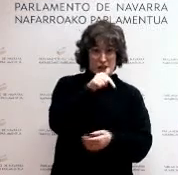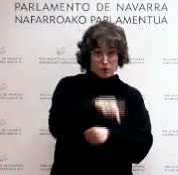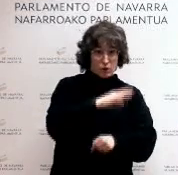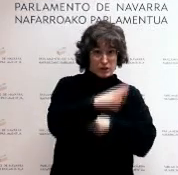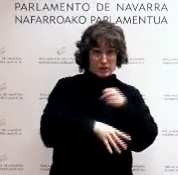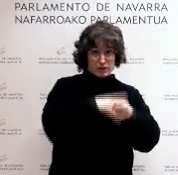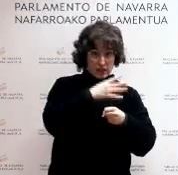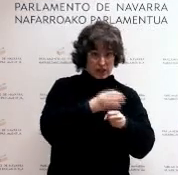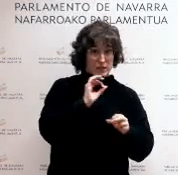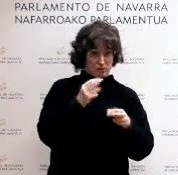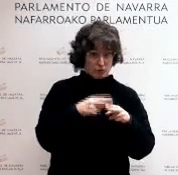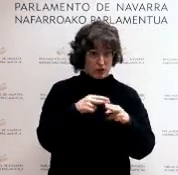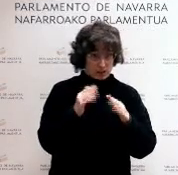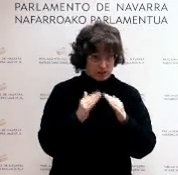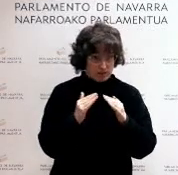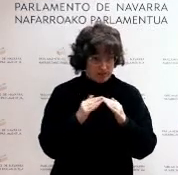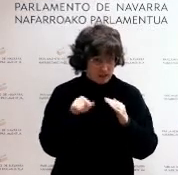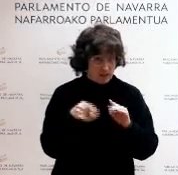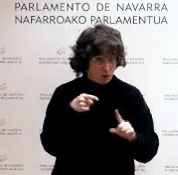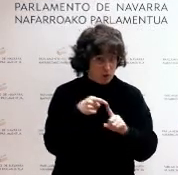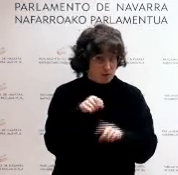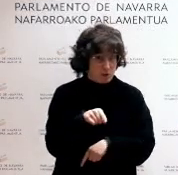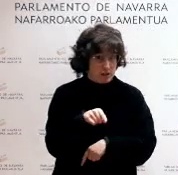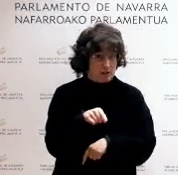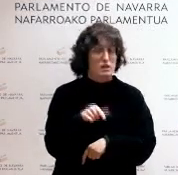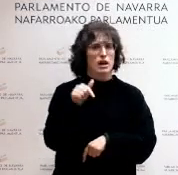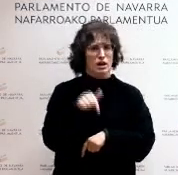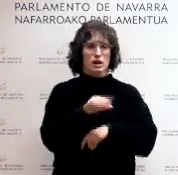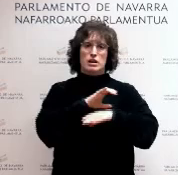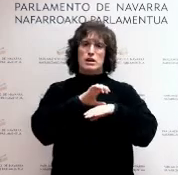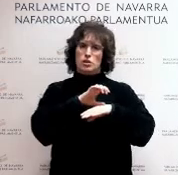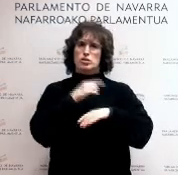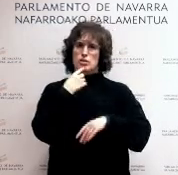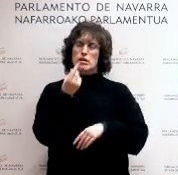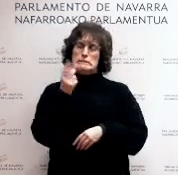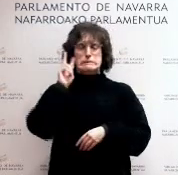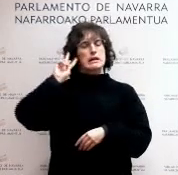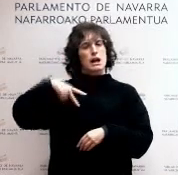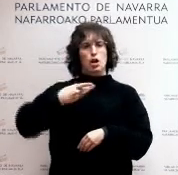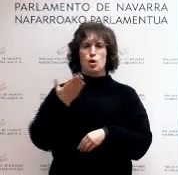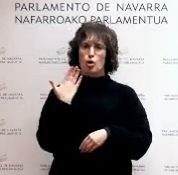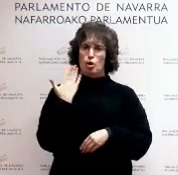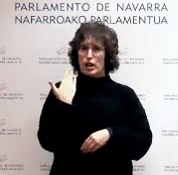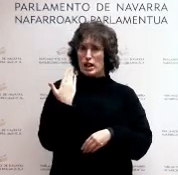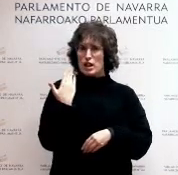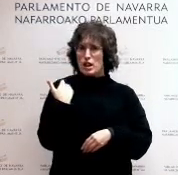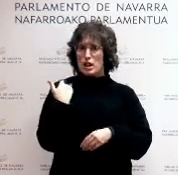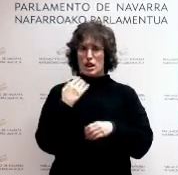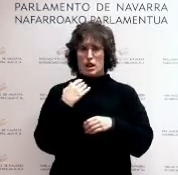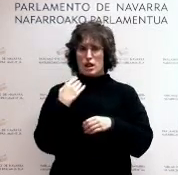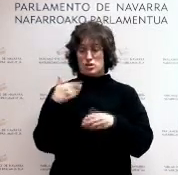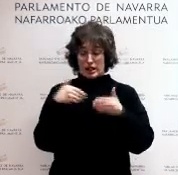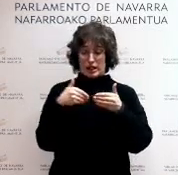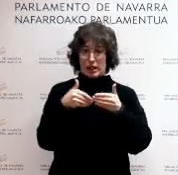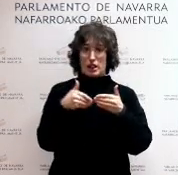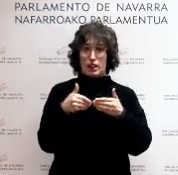es la política de vivienda, y aquí la consejera vino a reconocer que al final de la legislatura va a haber más demandantes